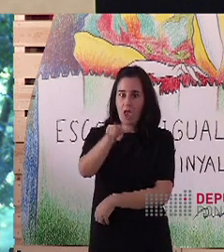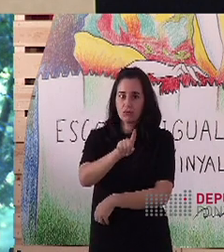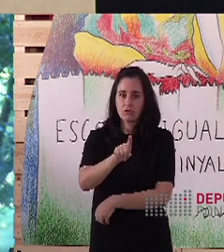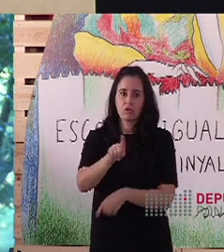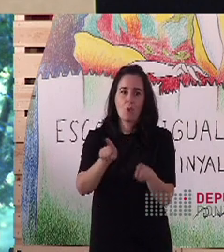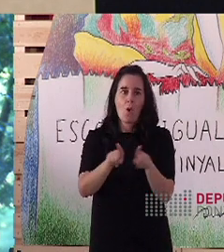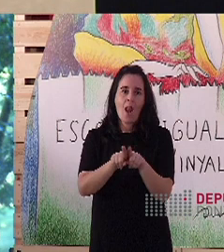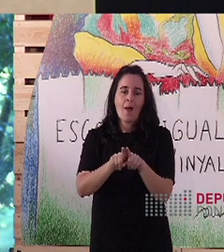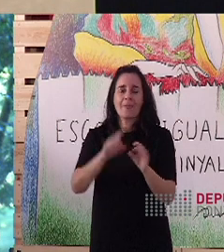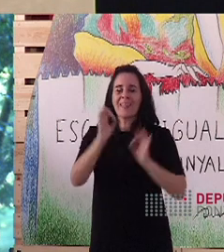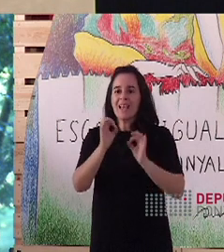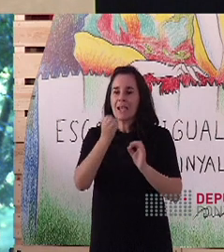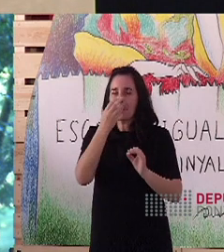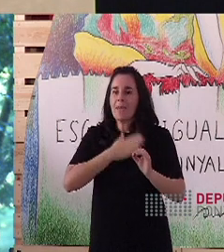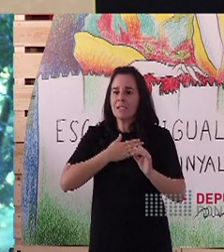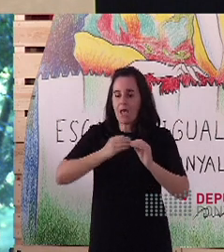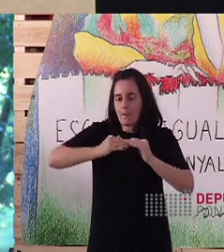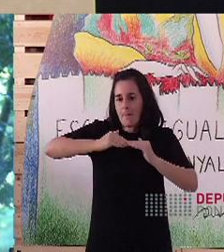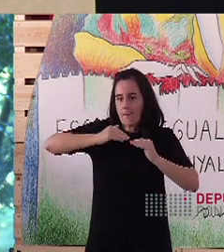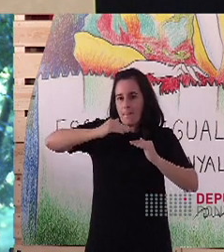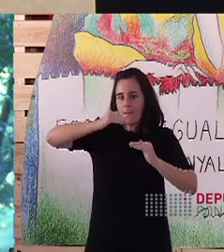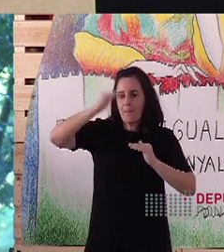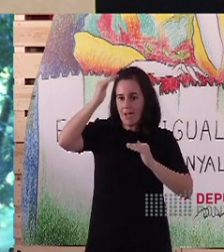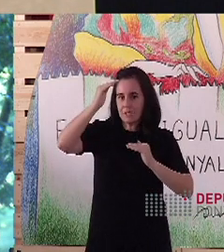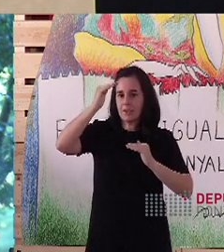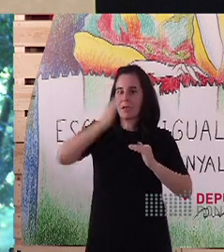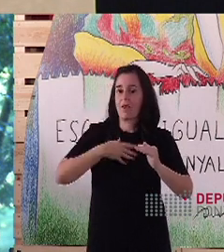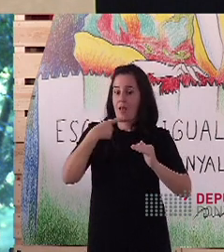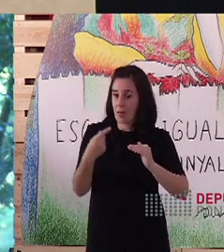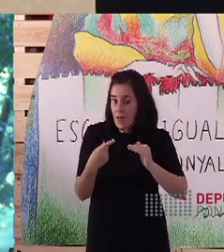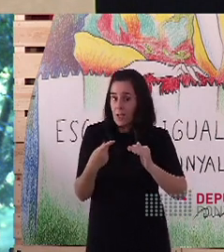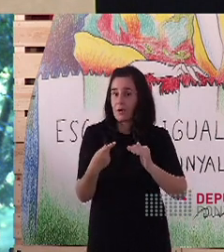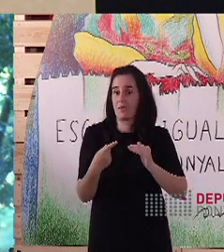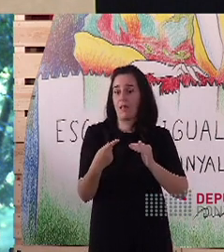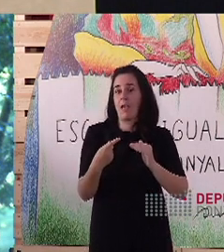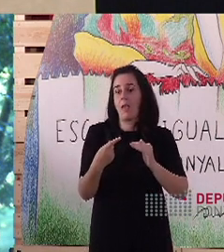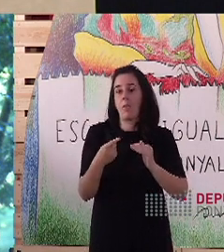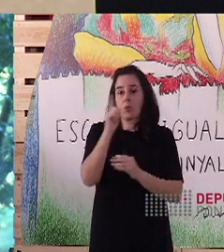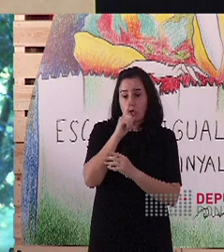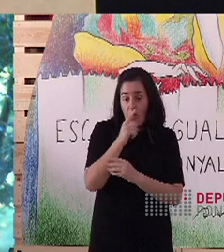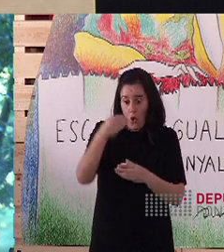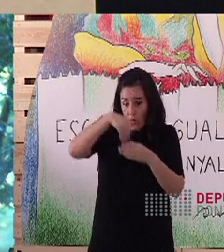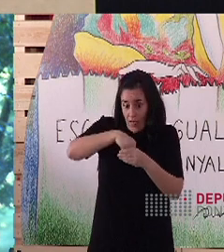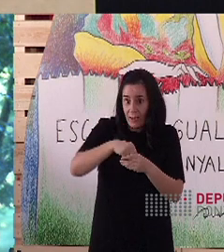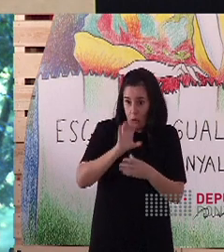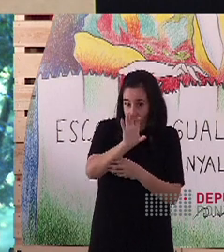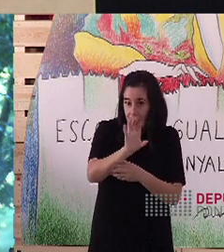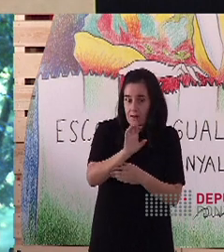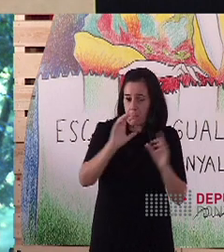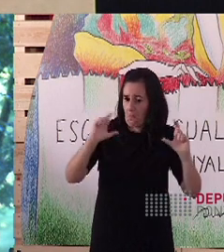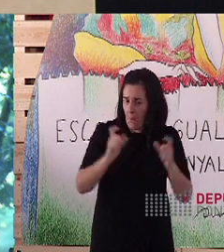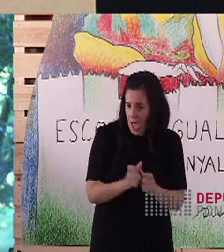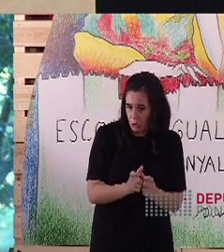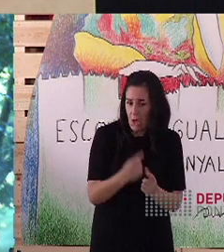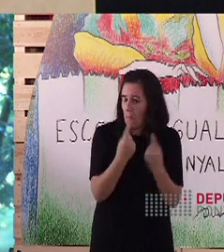sube en sus tasas de bienestar, la prostitución autóctona se reduce y en algunos casos prácticamente desaparece. De modo que